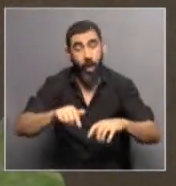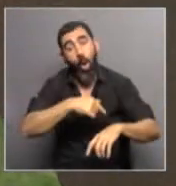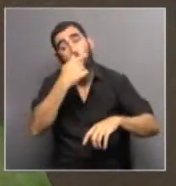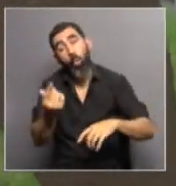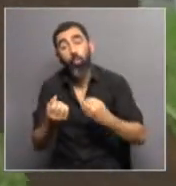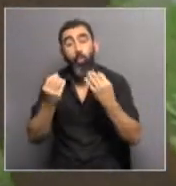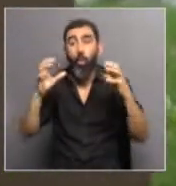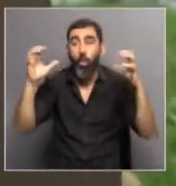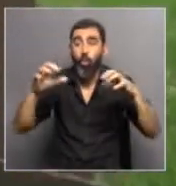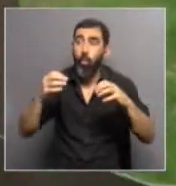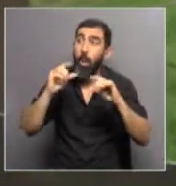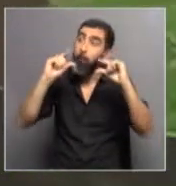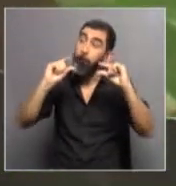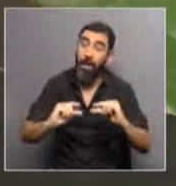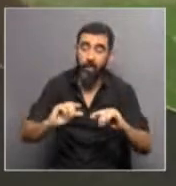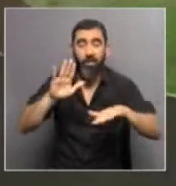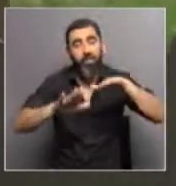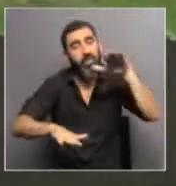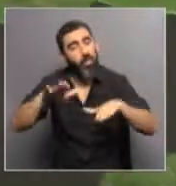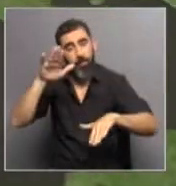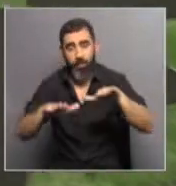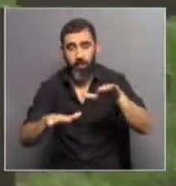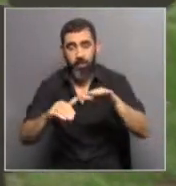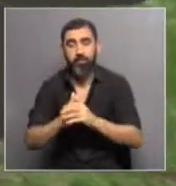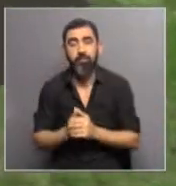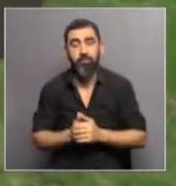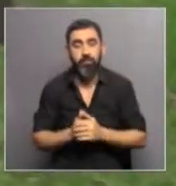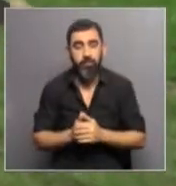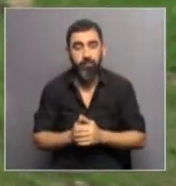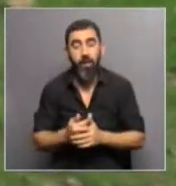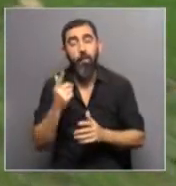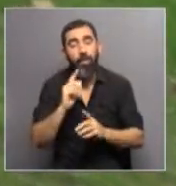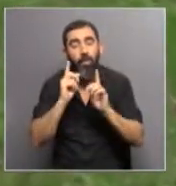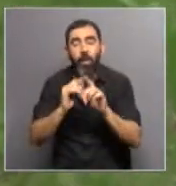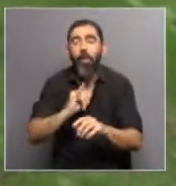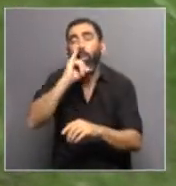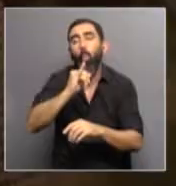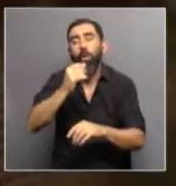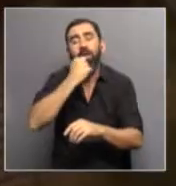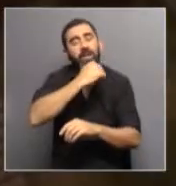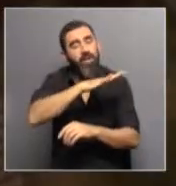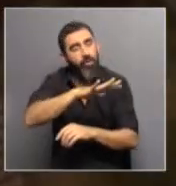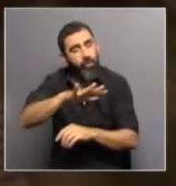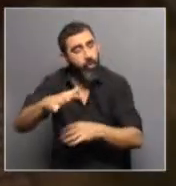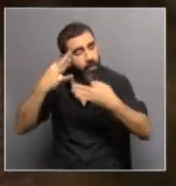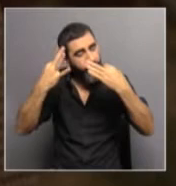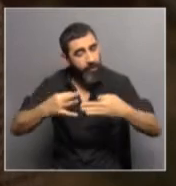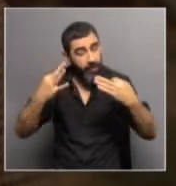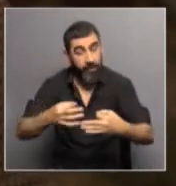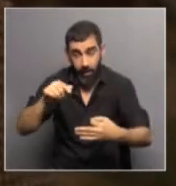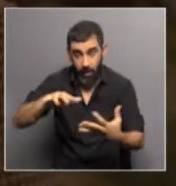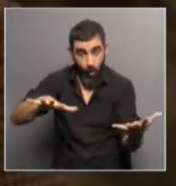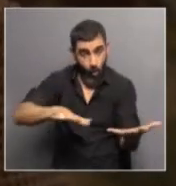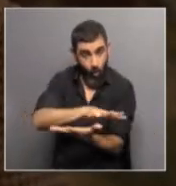porque la lluvia no fue tan buena, en fin, pero tenemos que contar la historia de que estamos en un